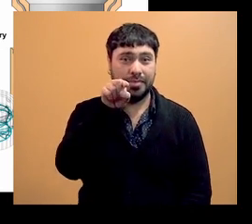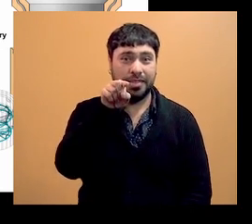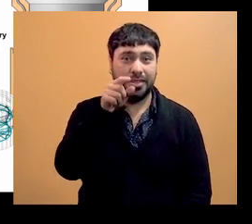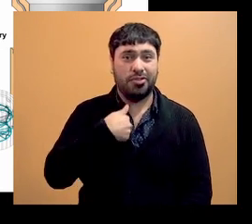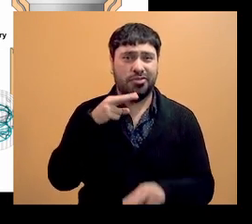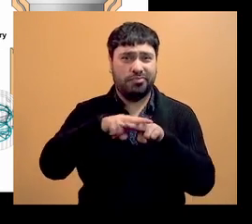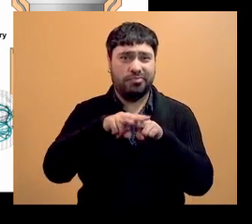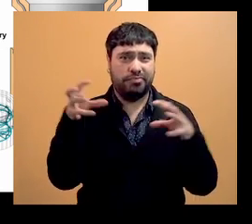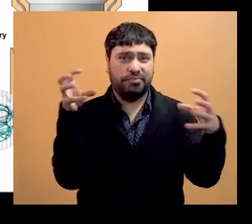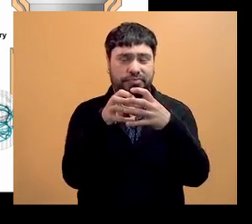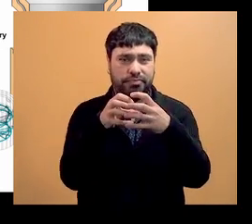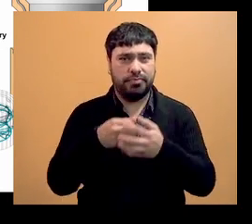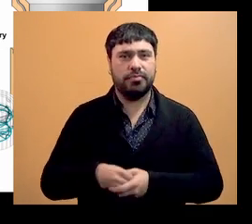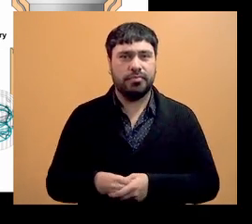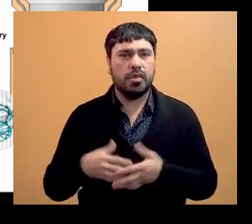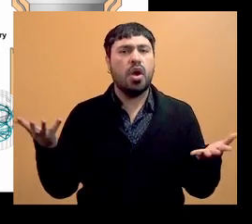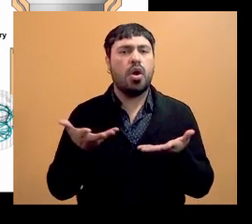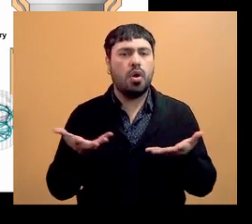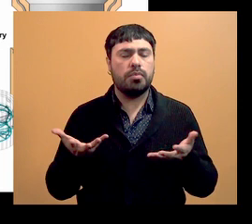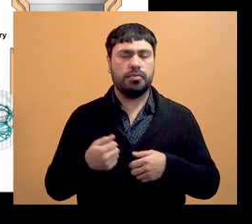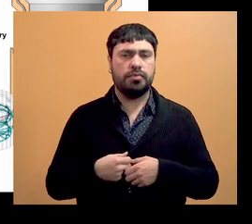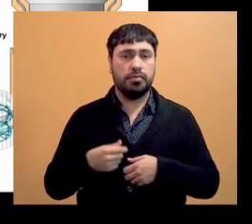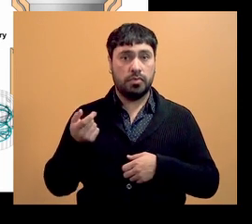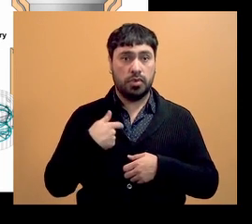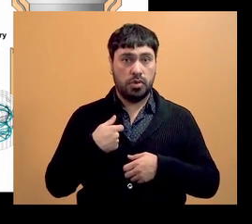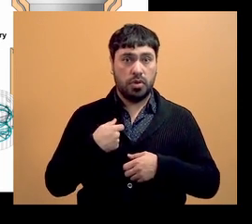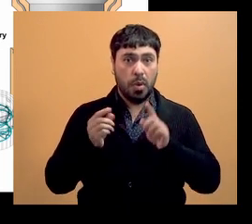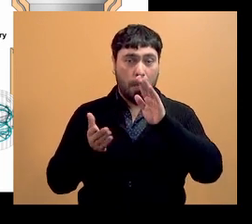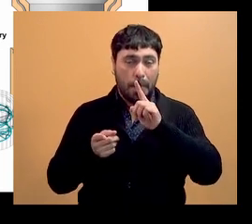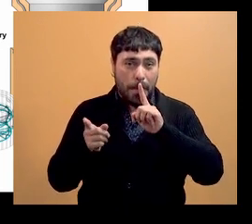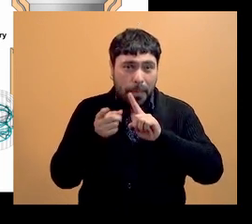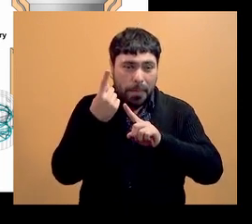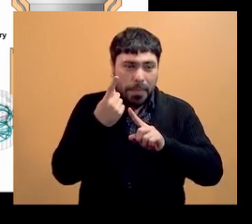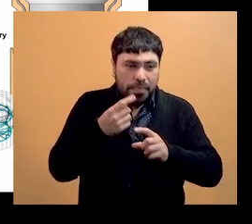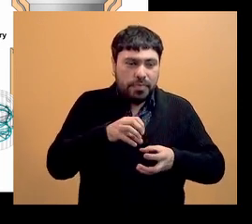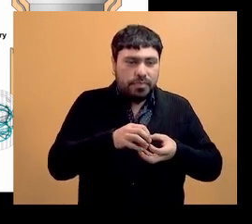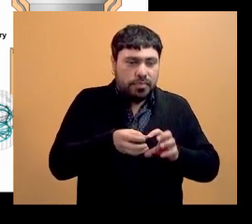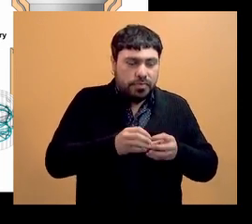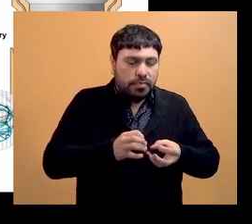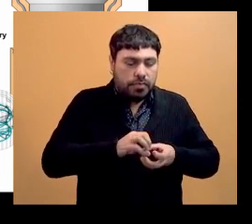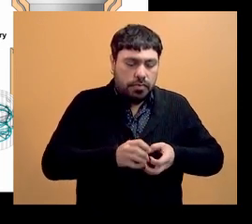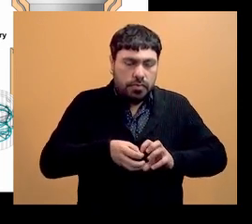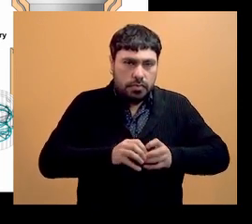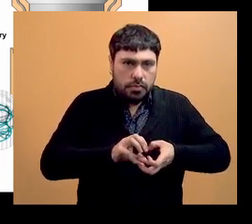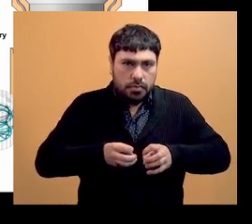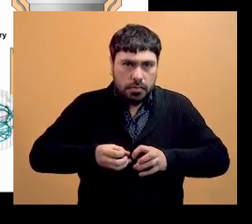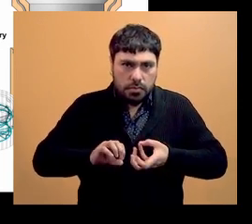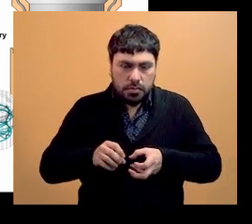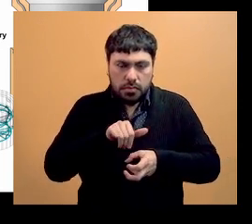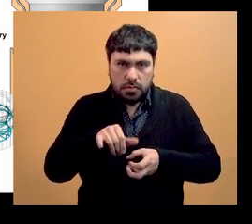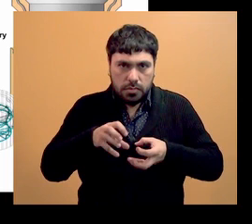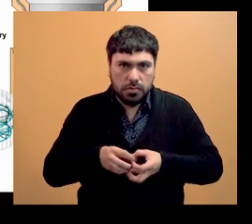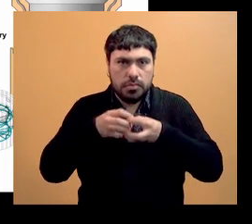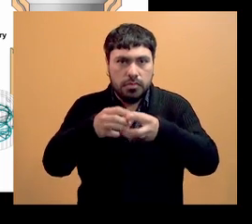fue un polímero que se mezclaba con grafeno, por lo tanto tenía la capacidad de ser conductor, semiconductor de corriente, no es un buen conductor de corriente